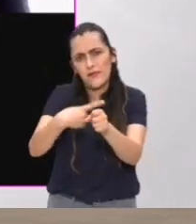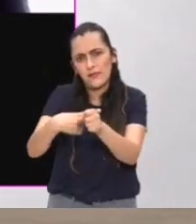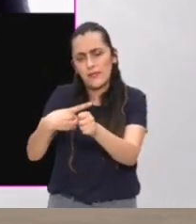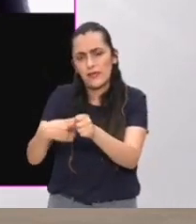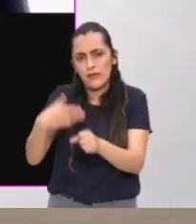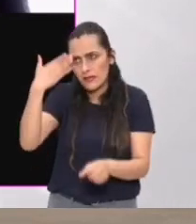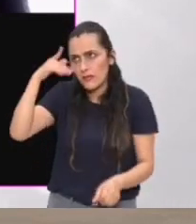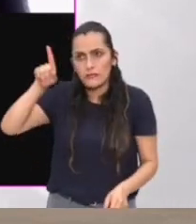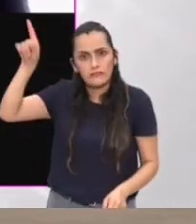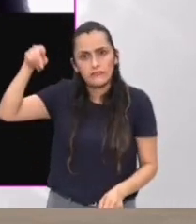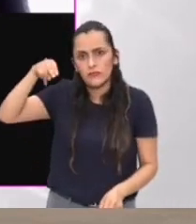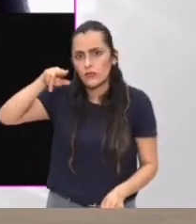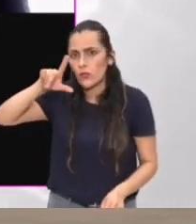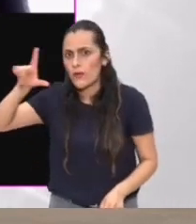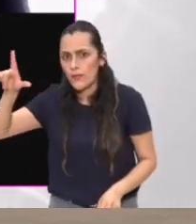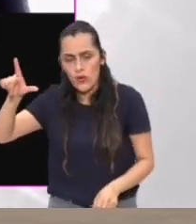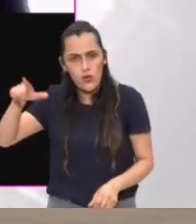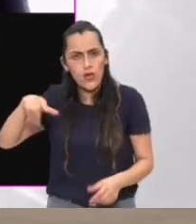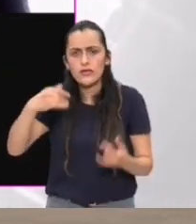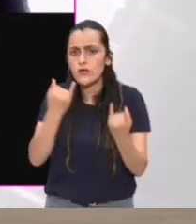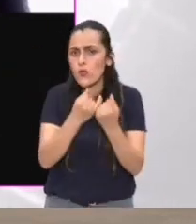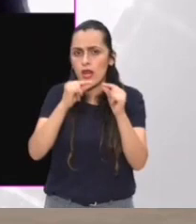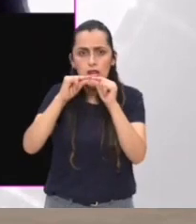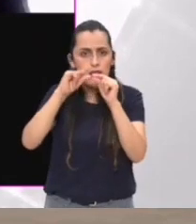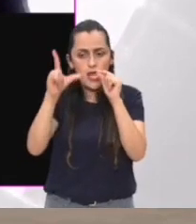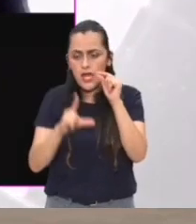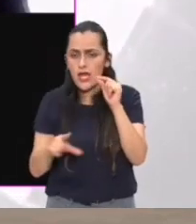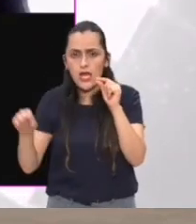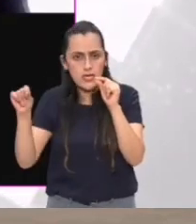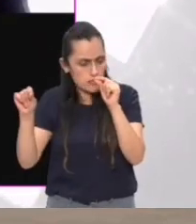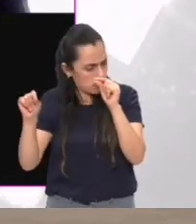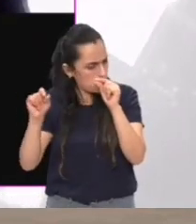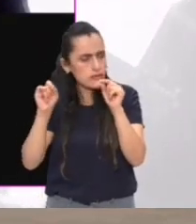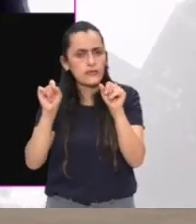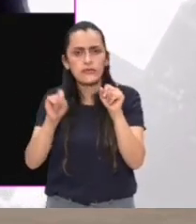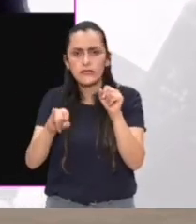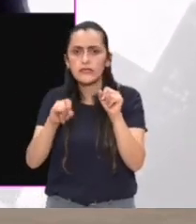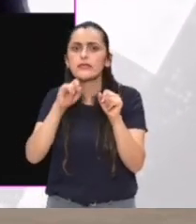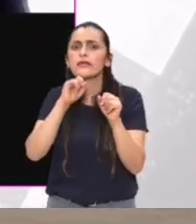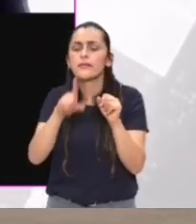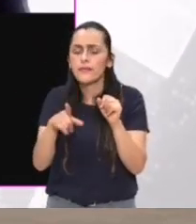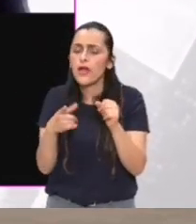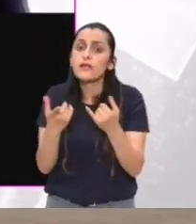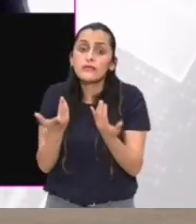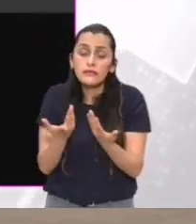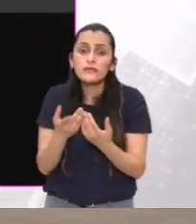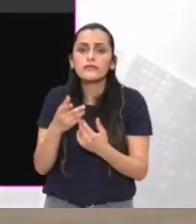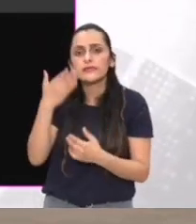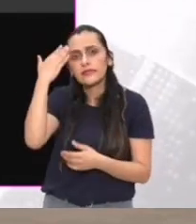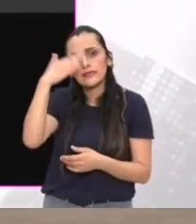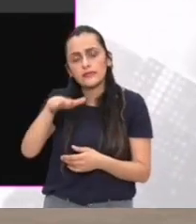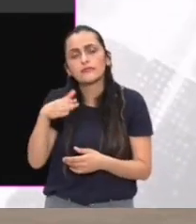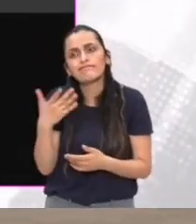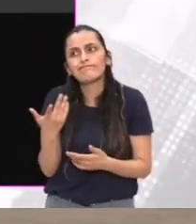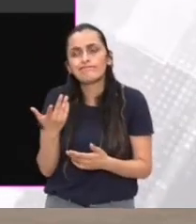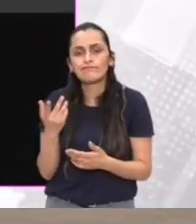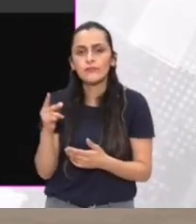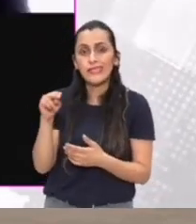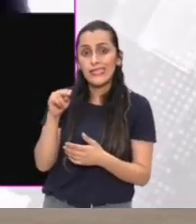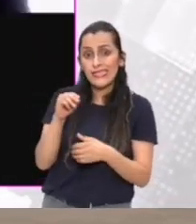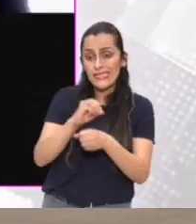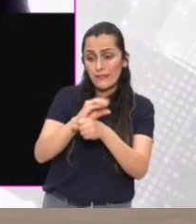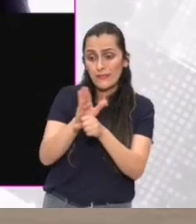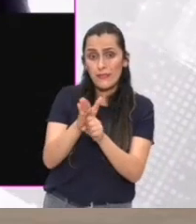Nuevo León, las tenemos a nivel nacional, pero a nivel federal y a nivel estatal este tipo de la pandemia nos está